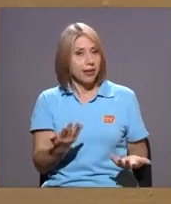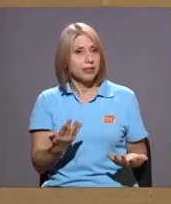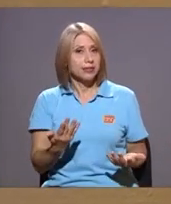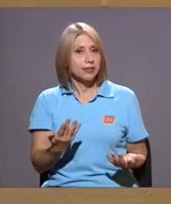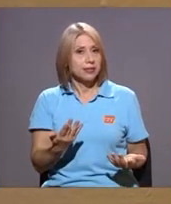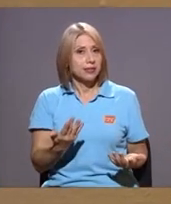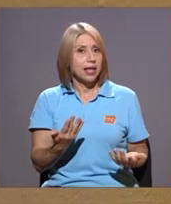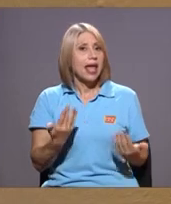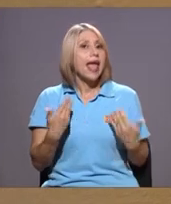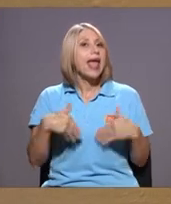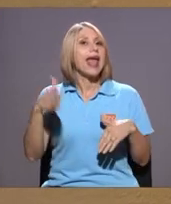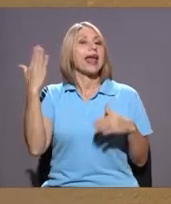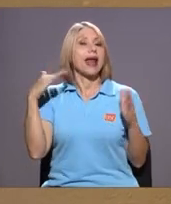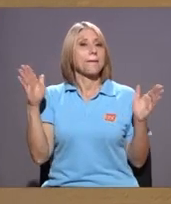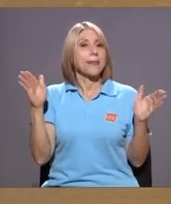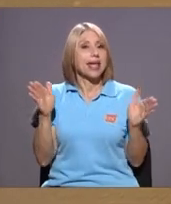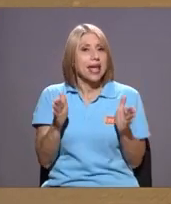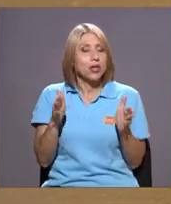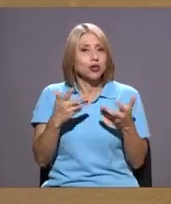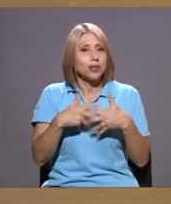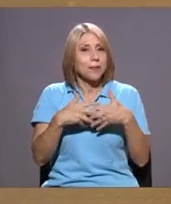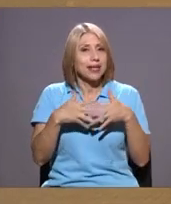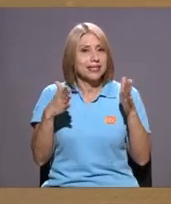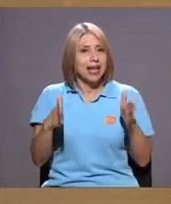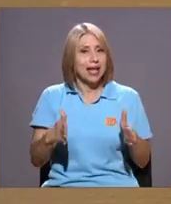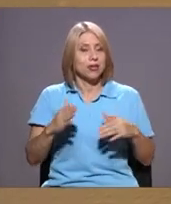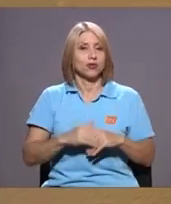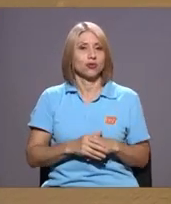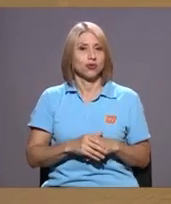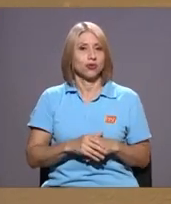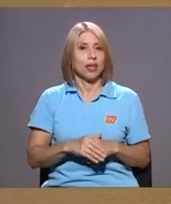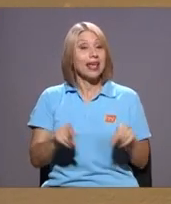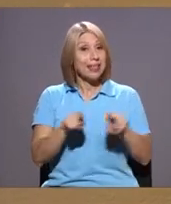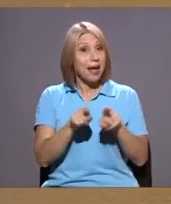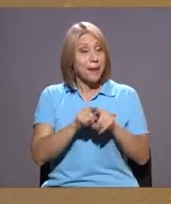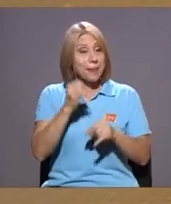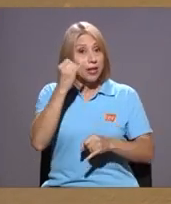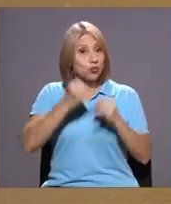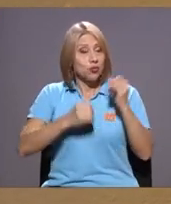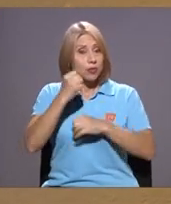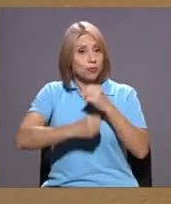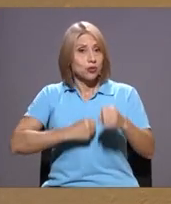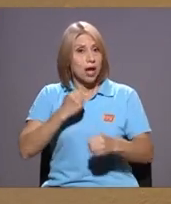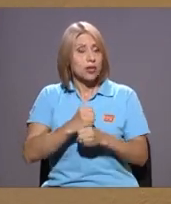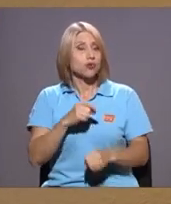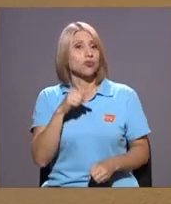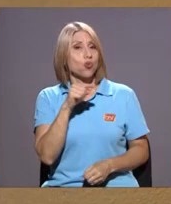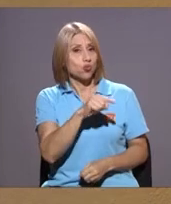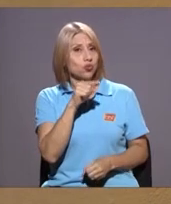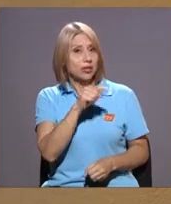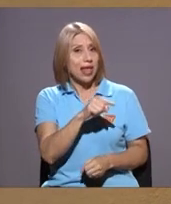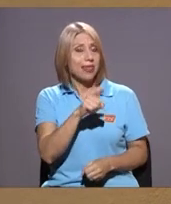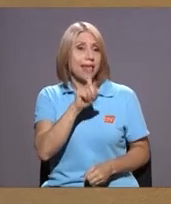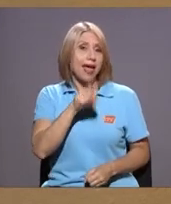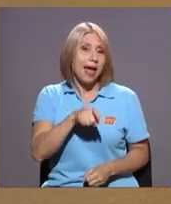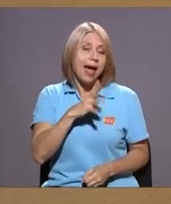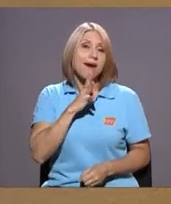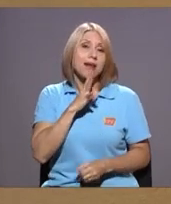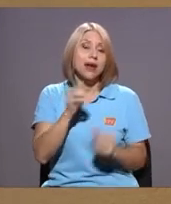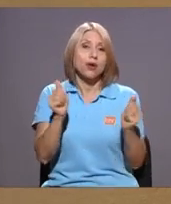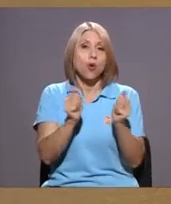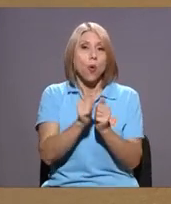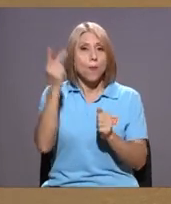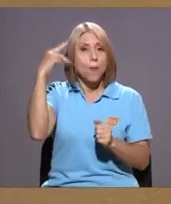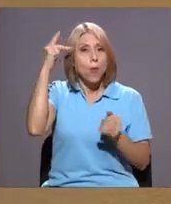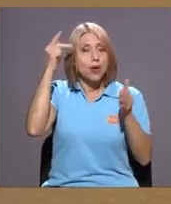eran pequeños empresarios y la segunda cosa es que en los últimos años ustedes le ha tocado hablar con políticos